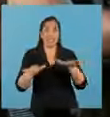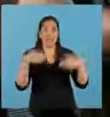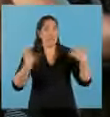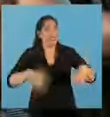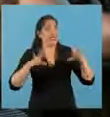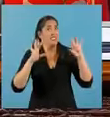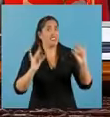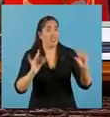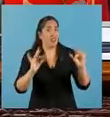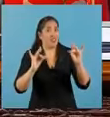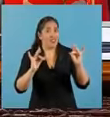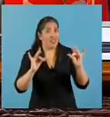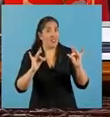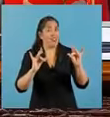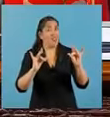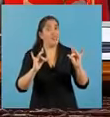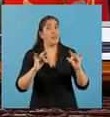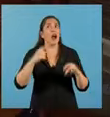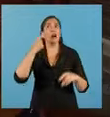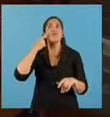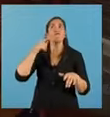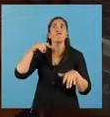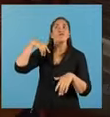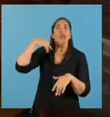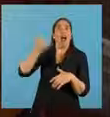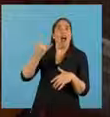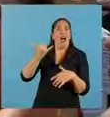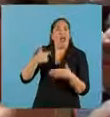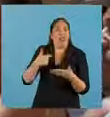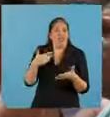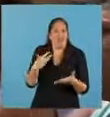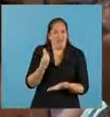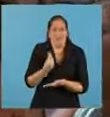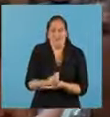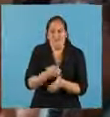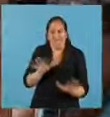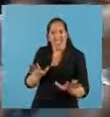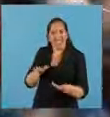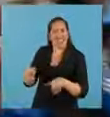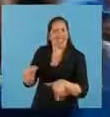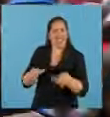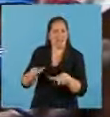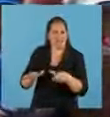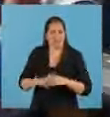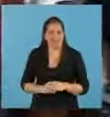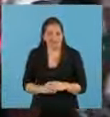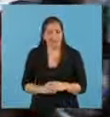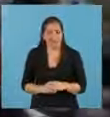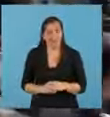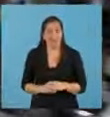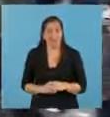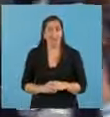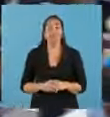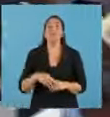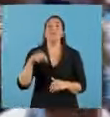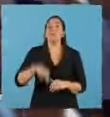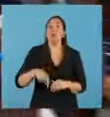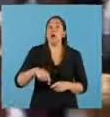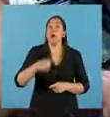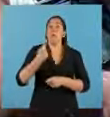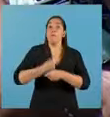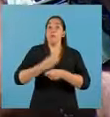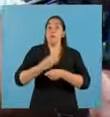sujeto a todas las condicionalidades externas que hemos recibido. Nuestro plan económico ha dado sus primeros